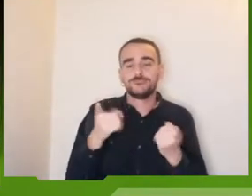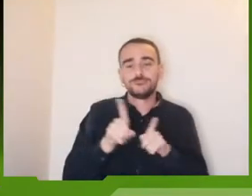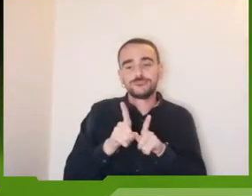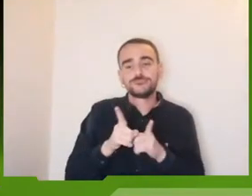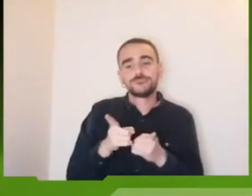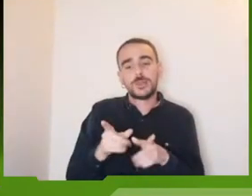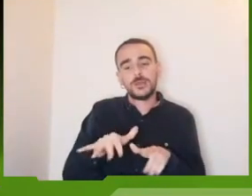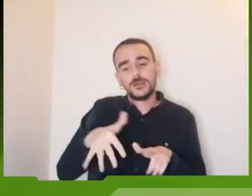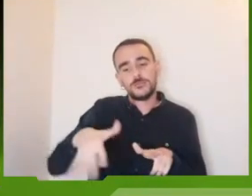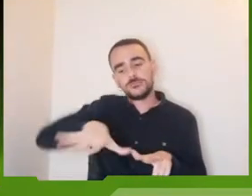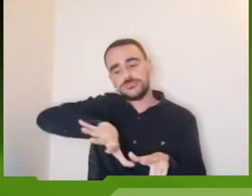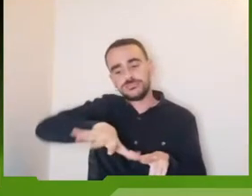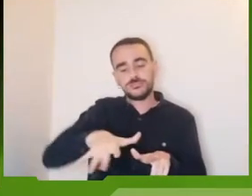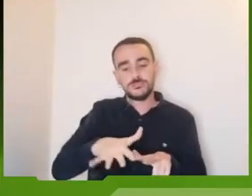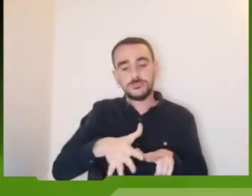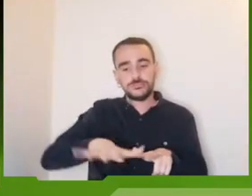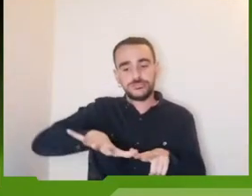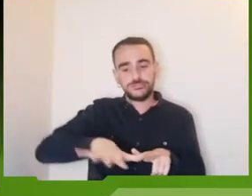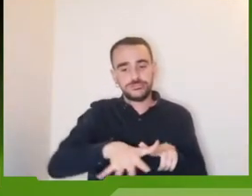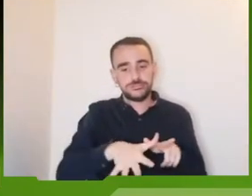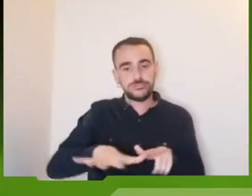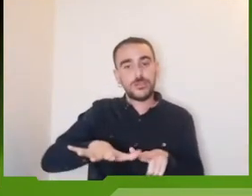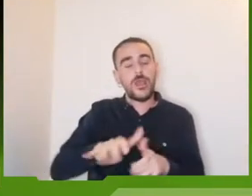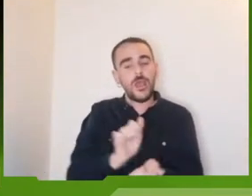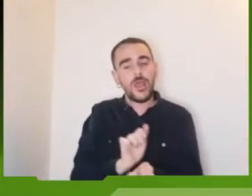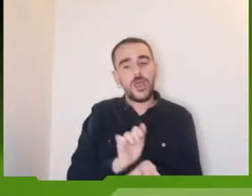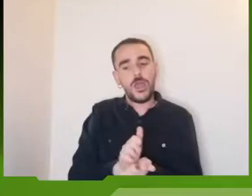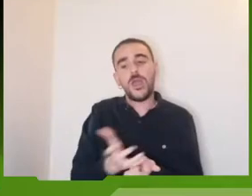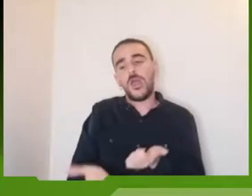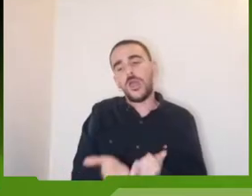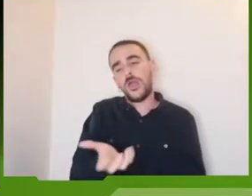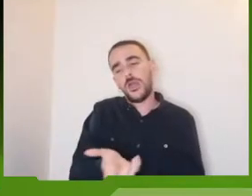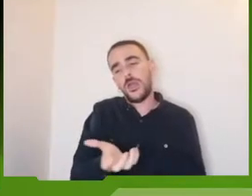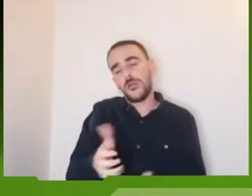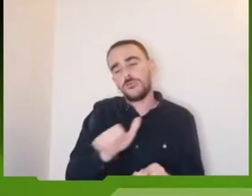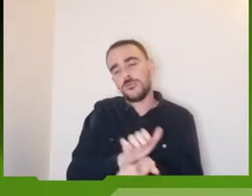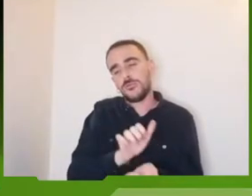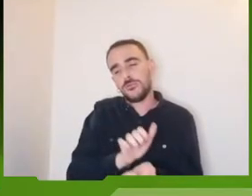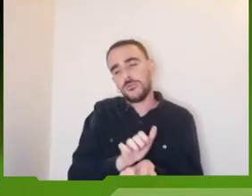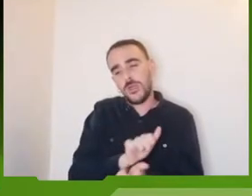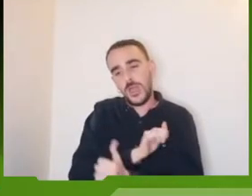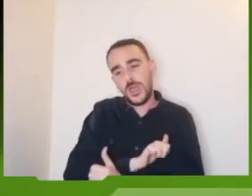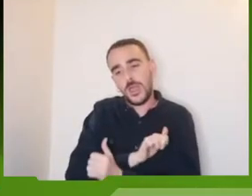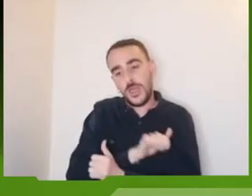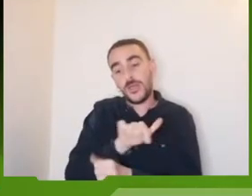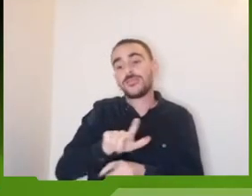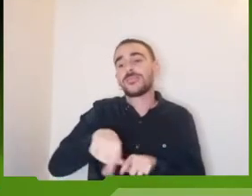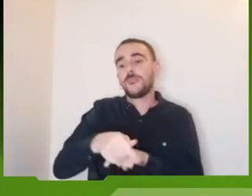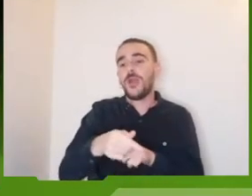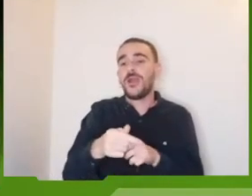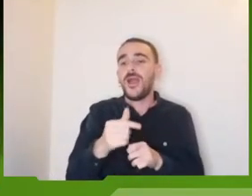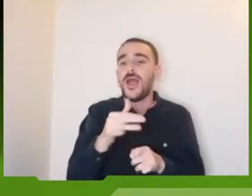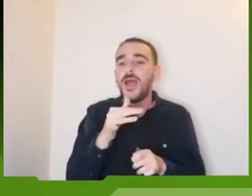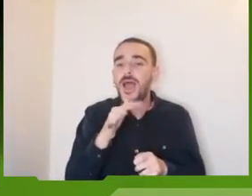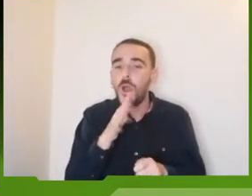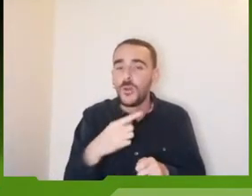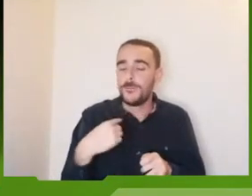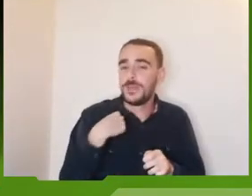quedar al principio líquido para que se vaya haciendo y al final quede espeso, ¿no? Desde el principio.